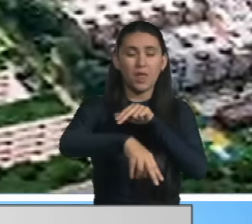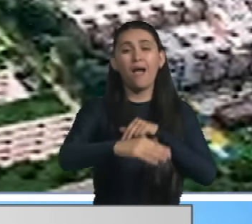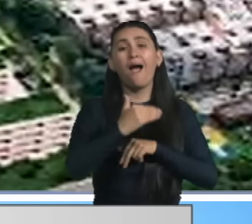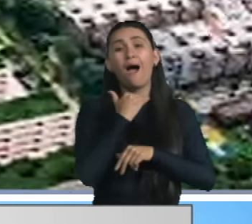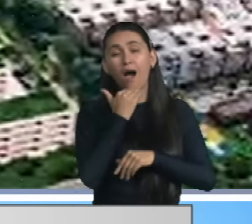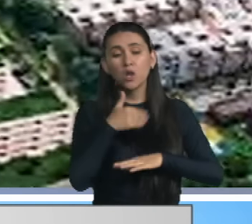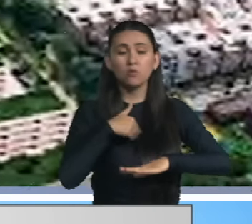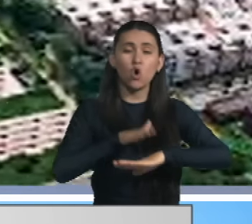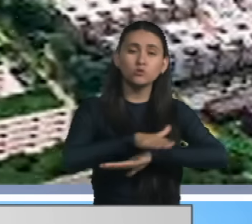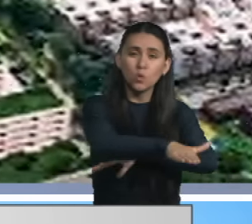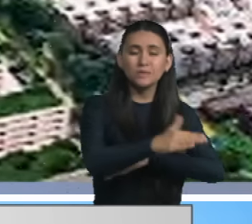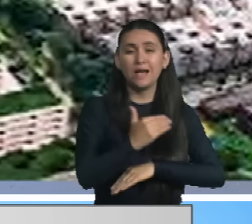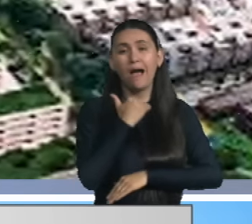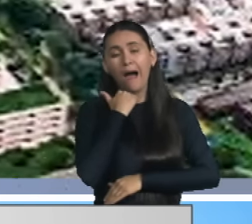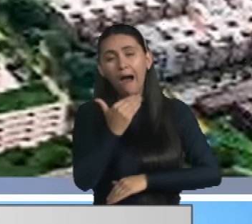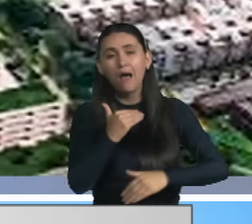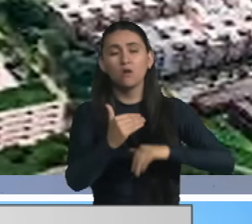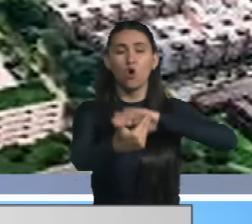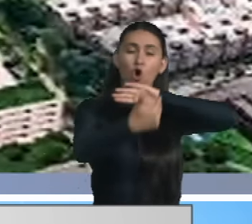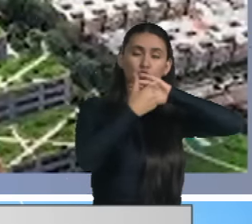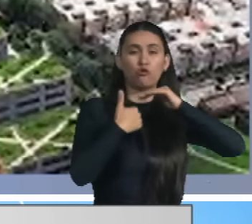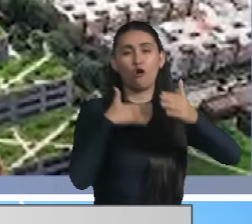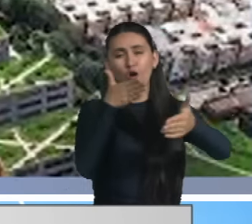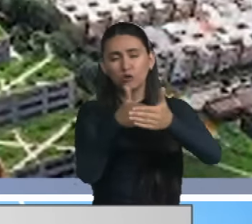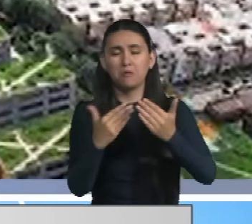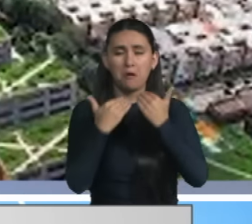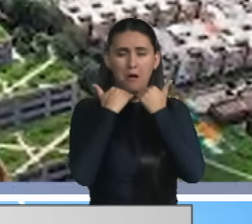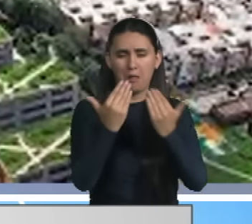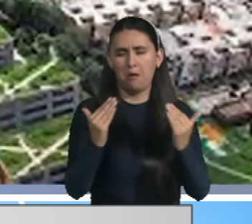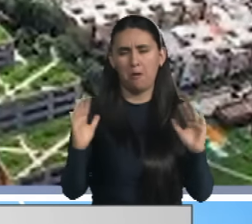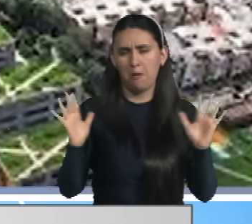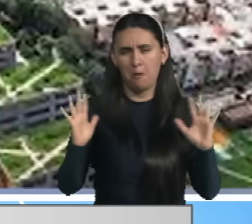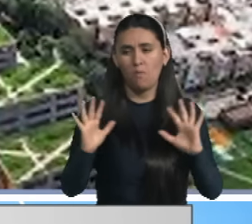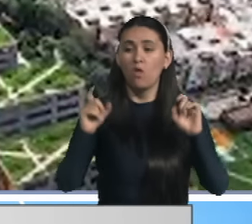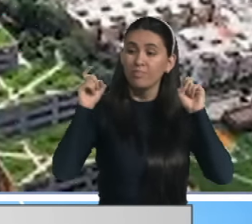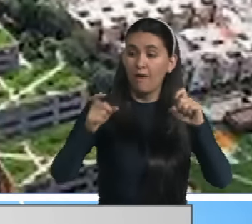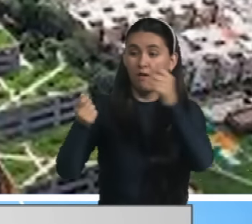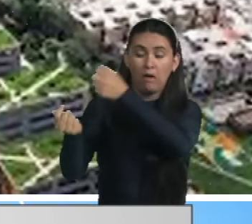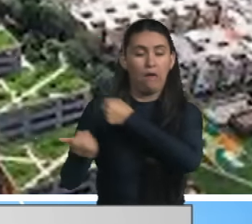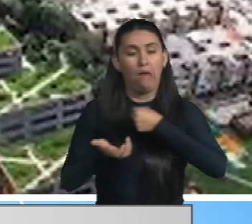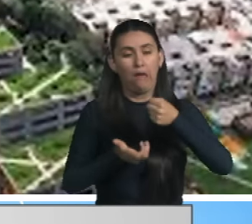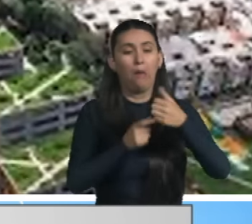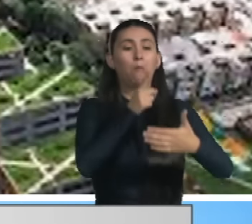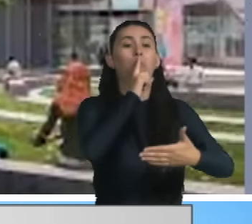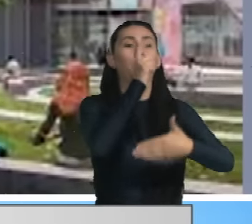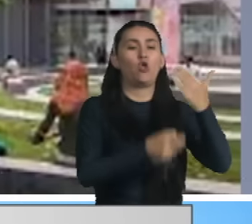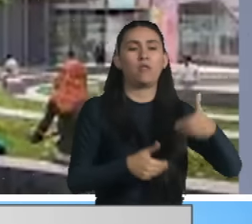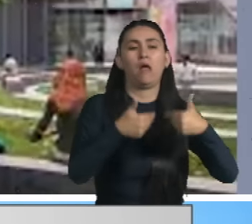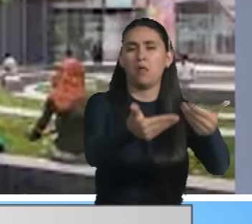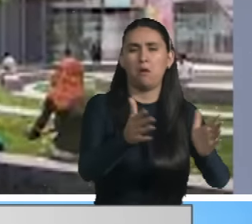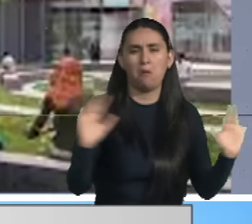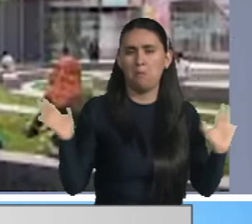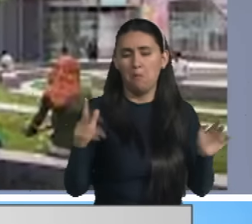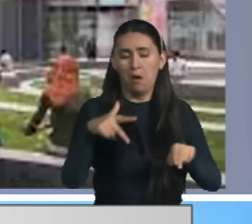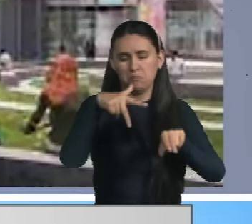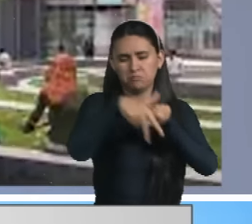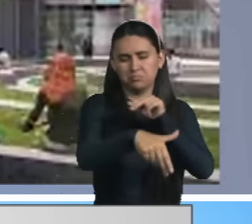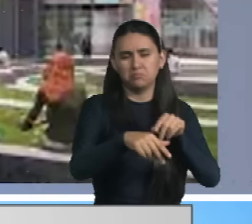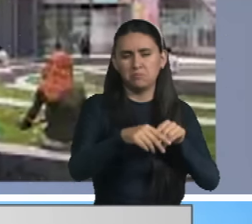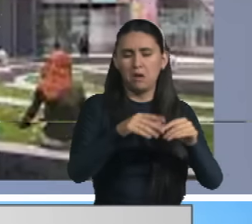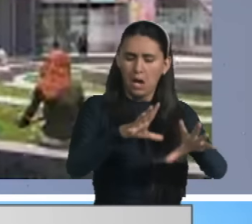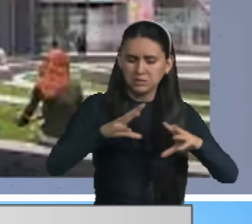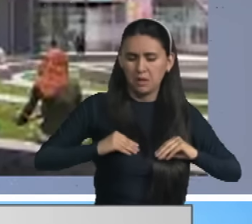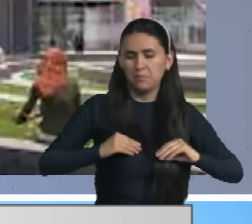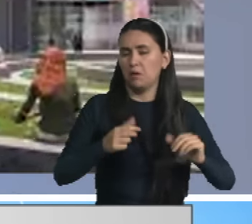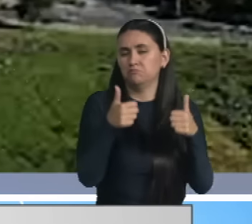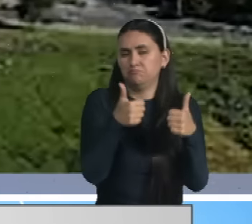generará ninguna erogación fiscal o ninguna destinación de recursos públicos para poder llevar a buen término esa terminación. Así las